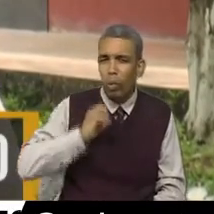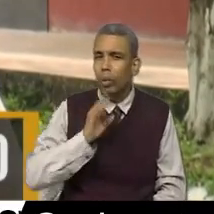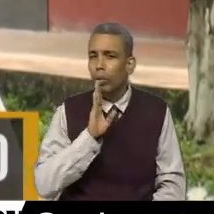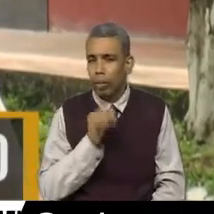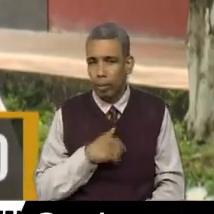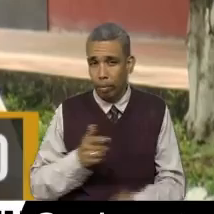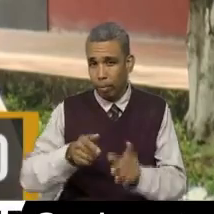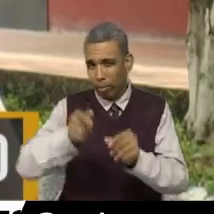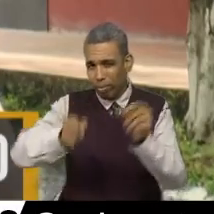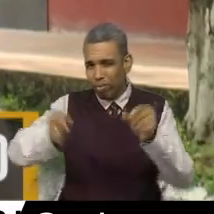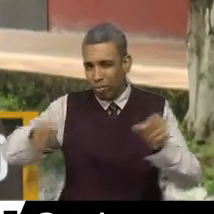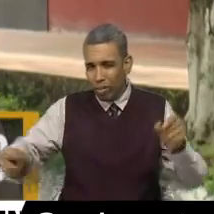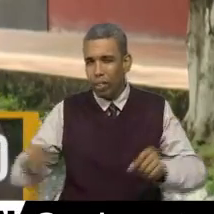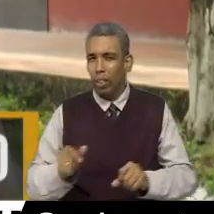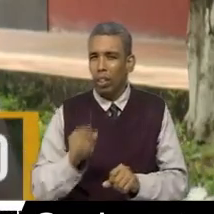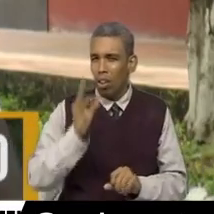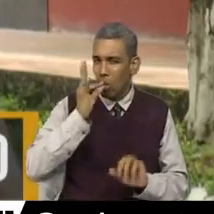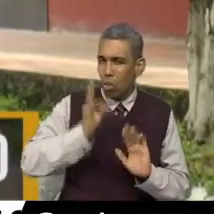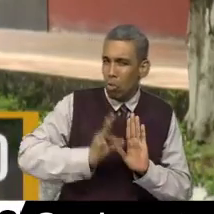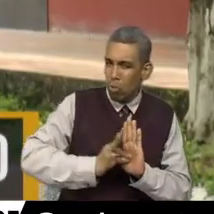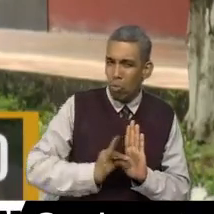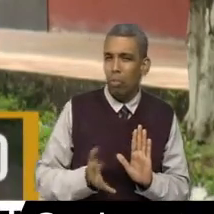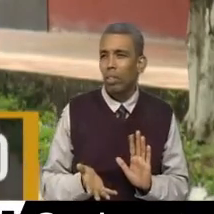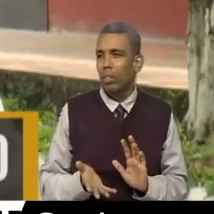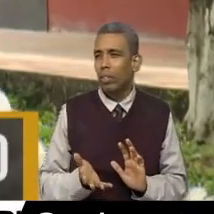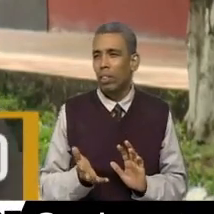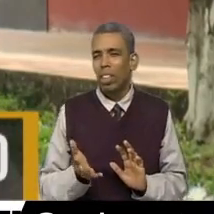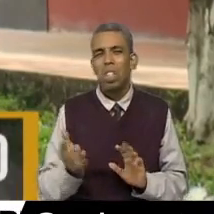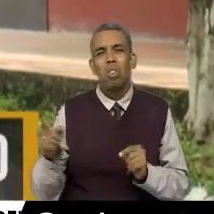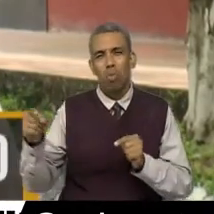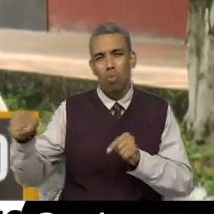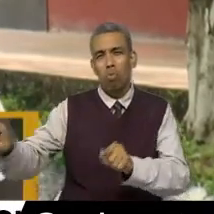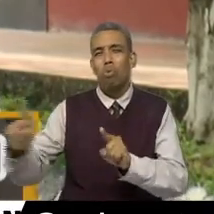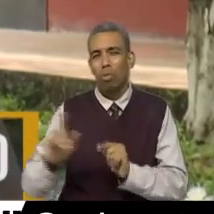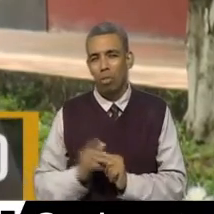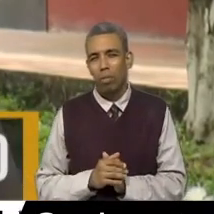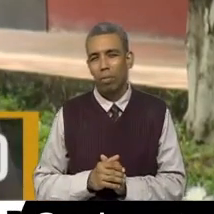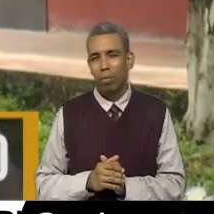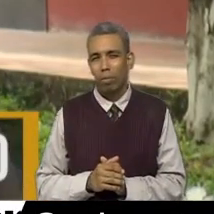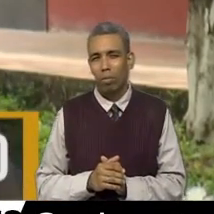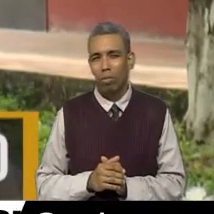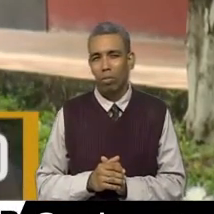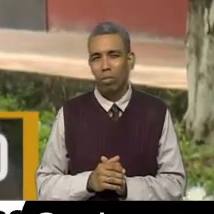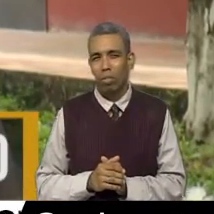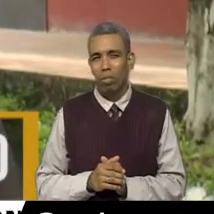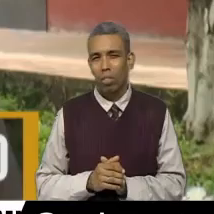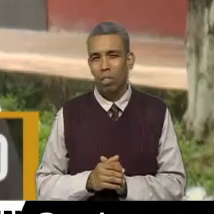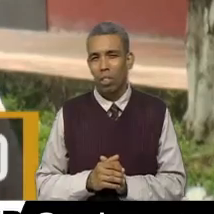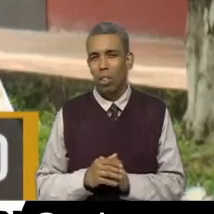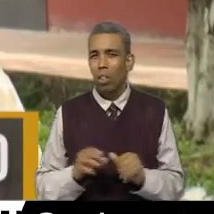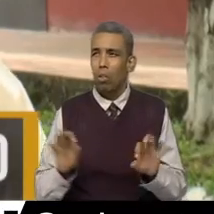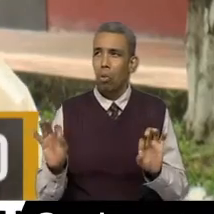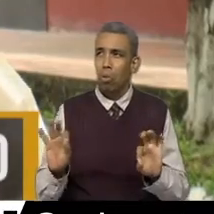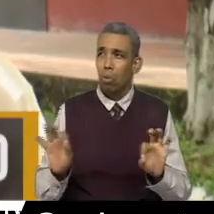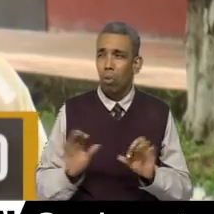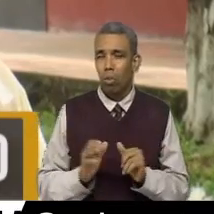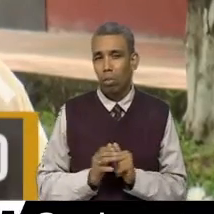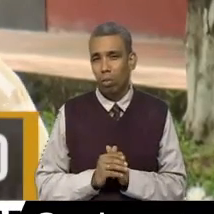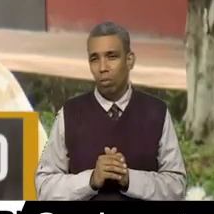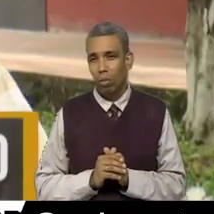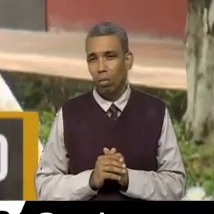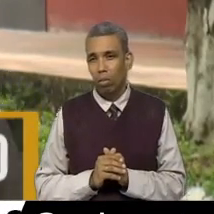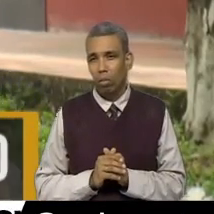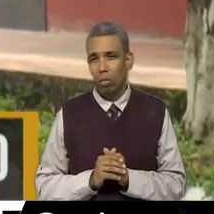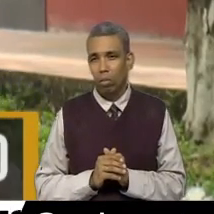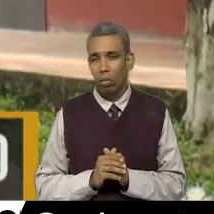pero no sabemos si echarle la culpa totalmente a ellos o es gente que aprovechan